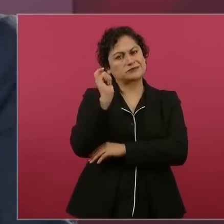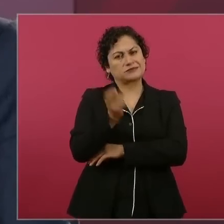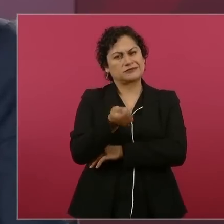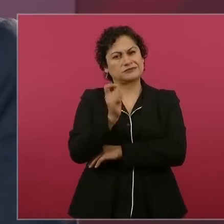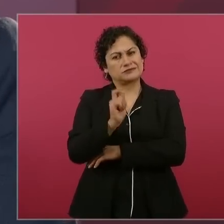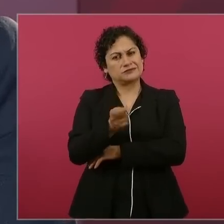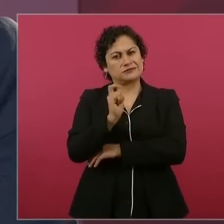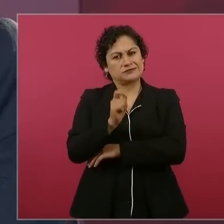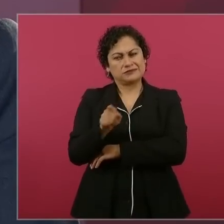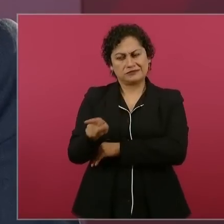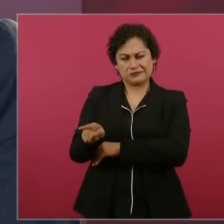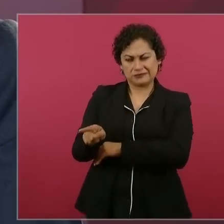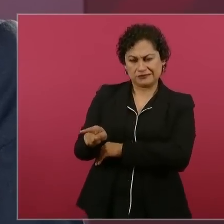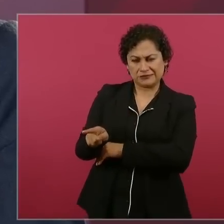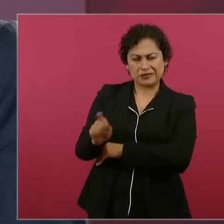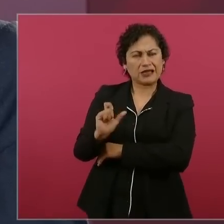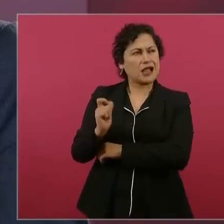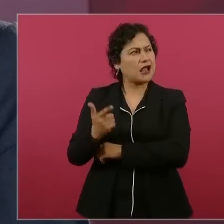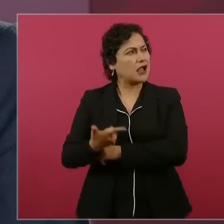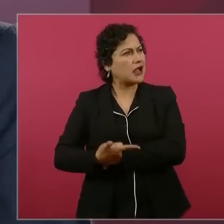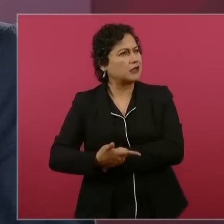que iban a actuar así.